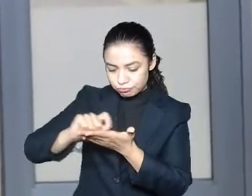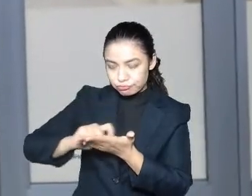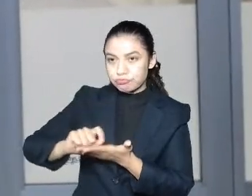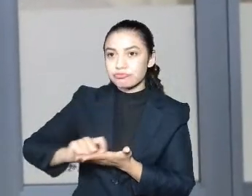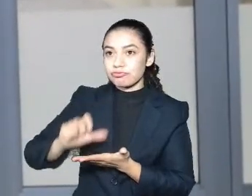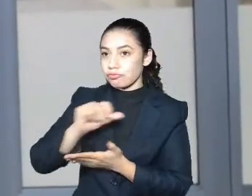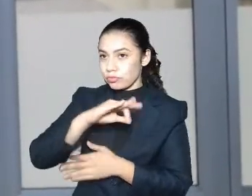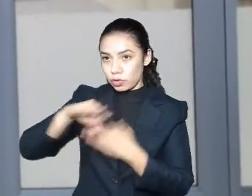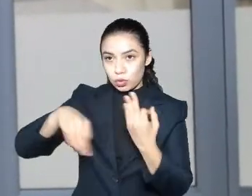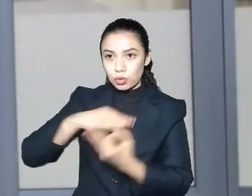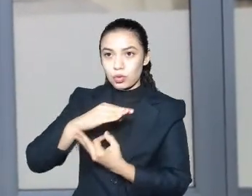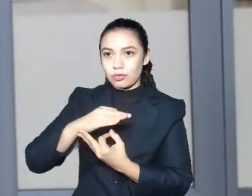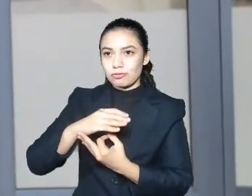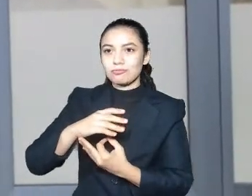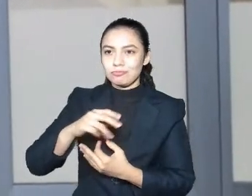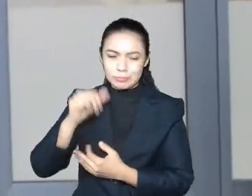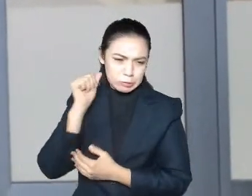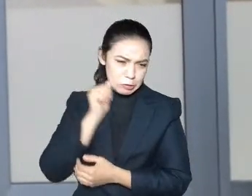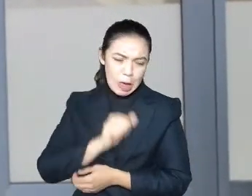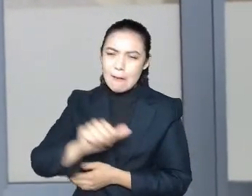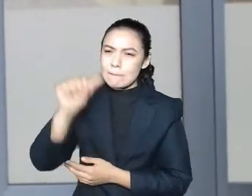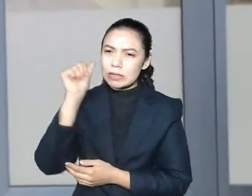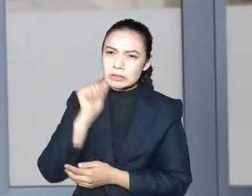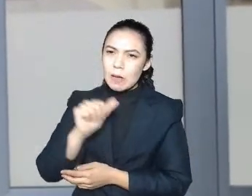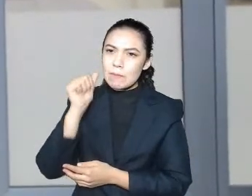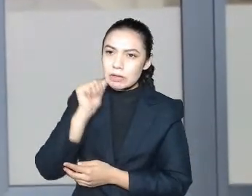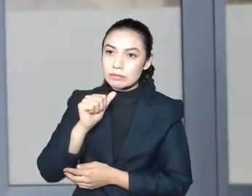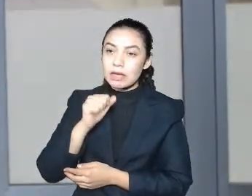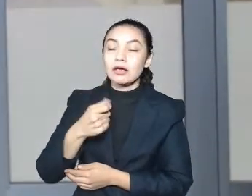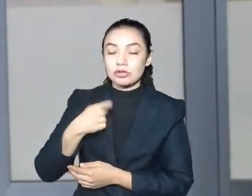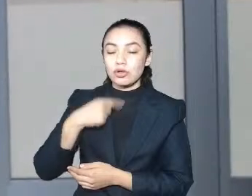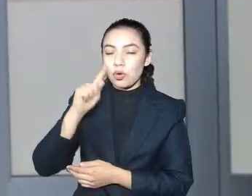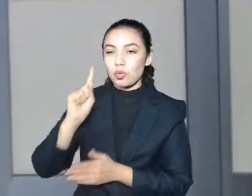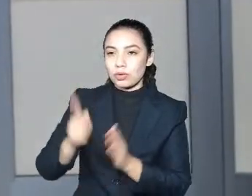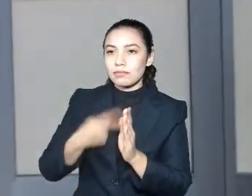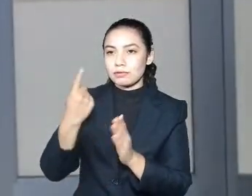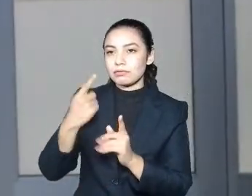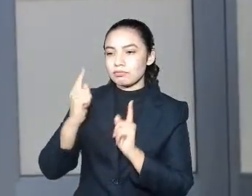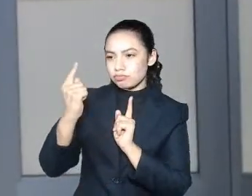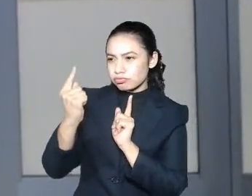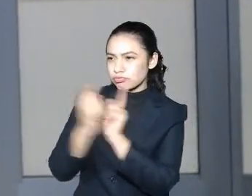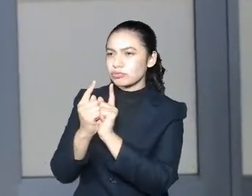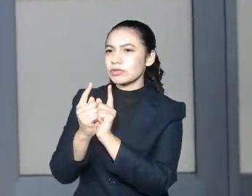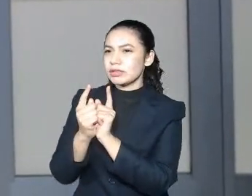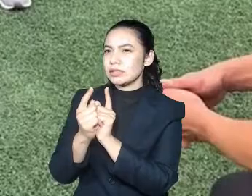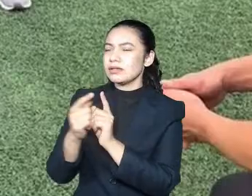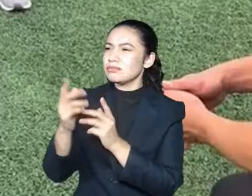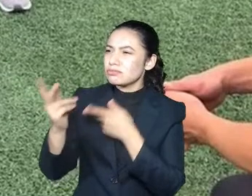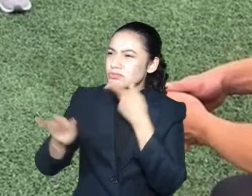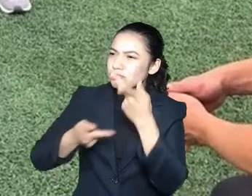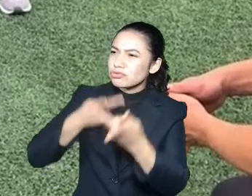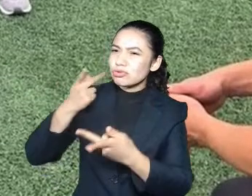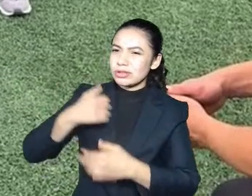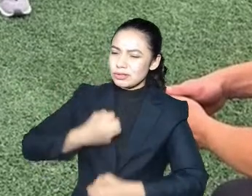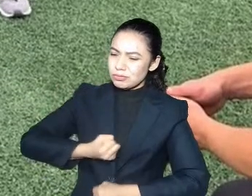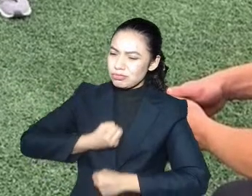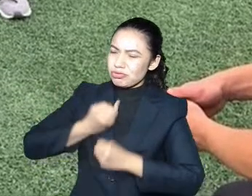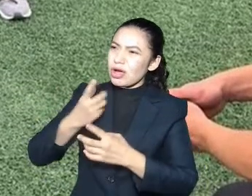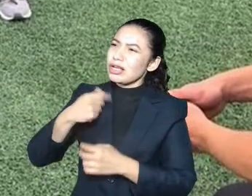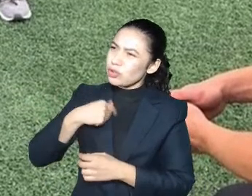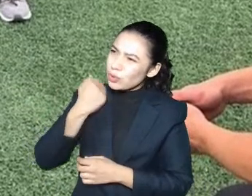Sí, siempre. De hecho, hablé con ellos, les planteé la situación de que quería